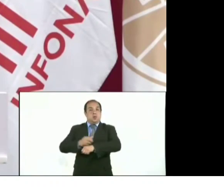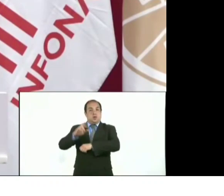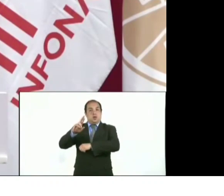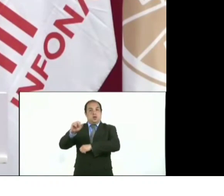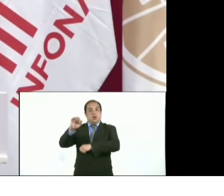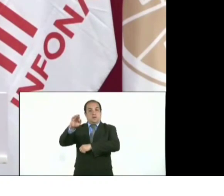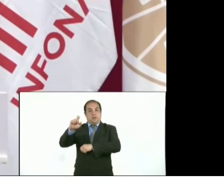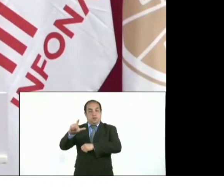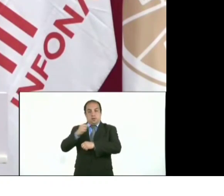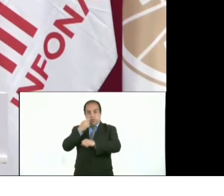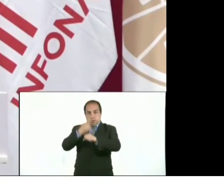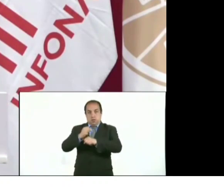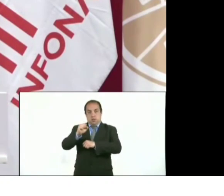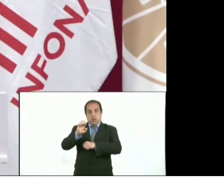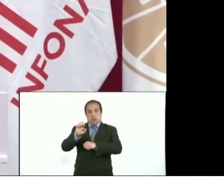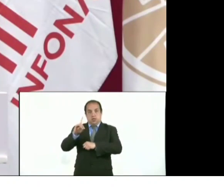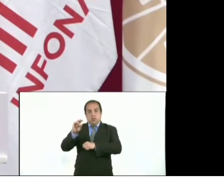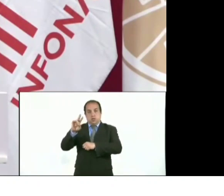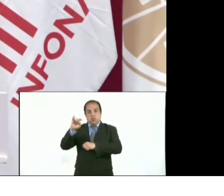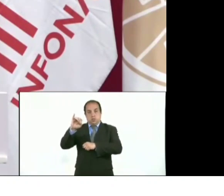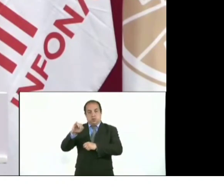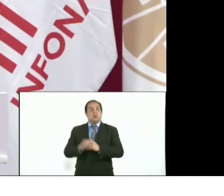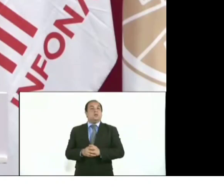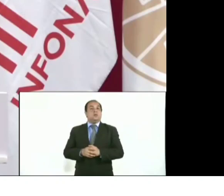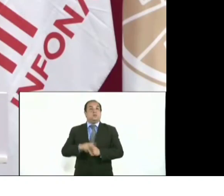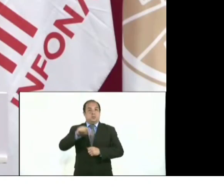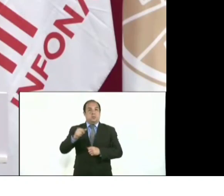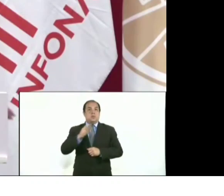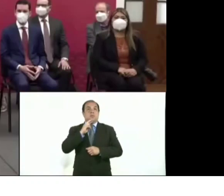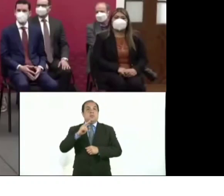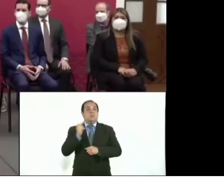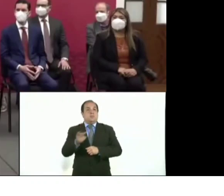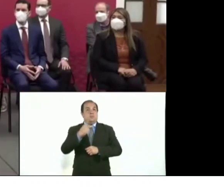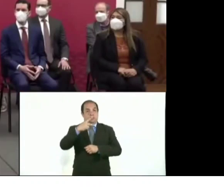secretario de SEDUBI, y después contestamos sus preguntas.